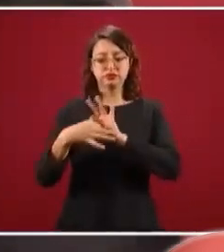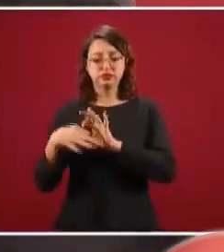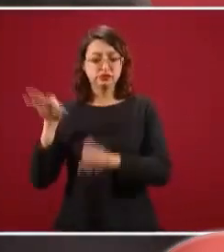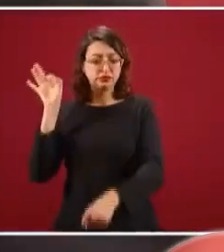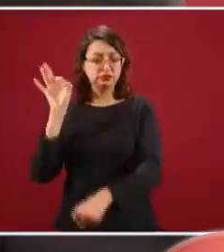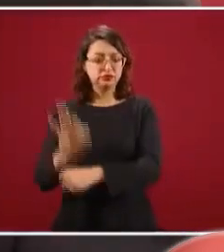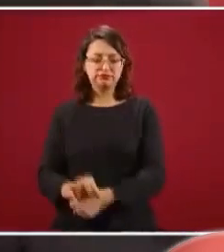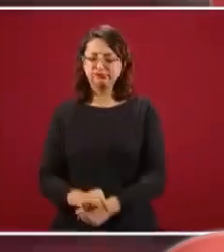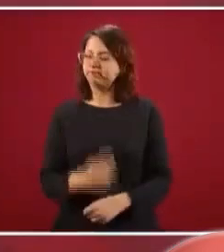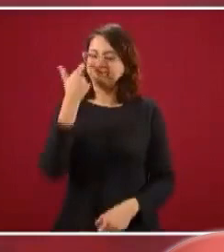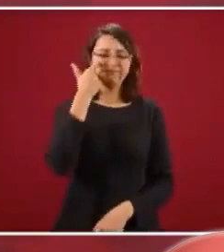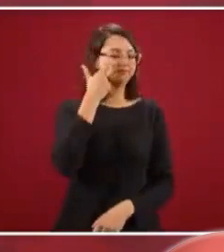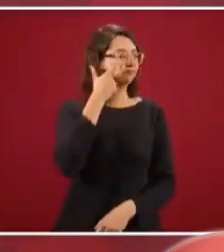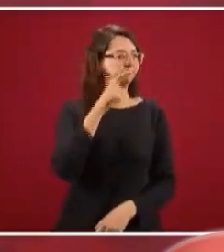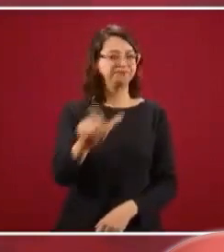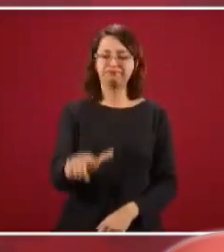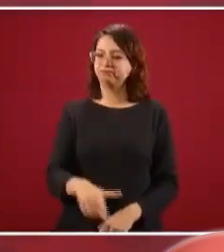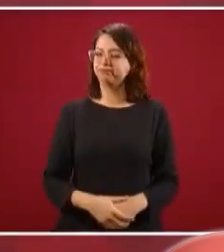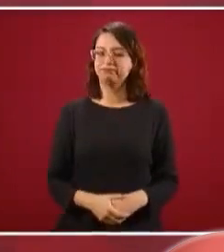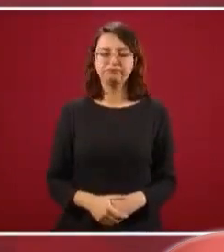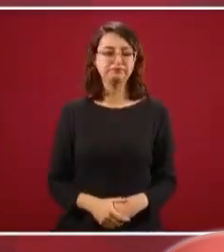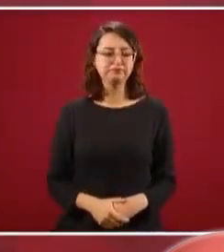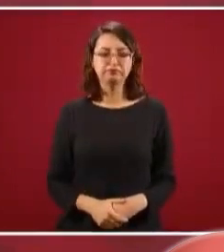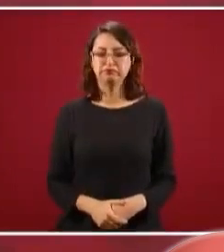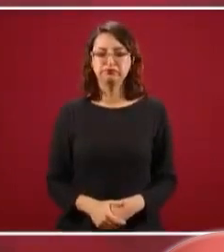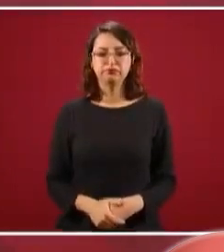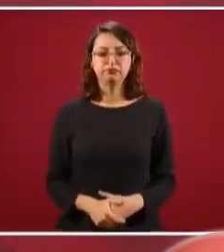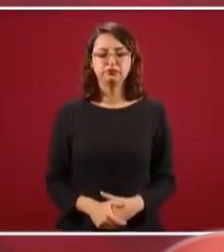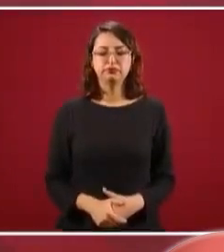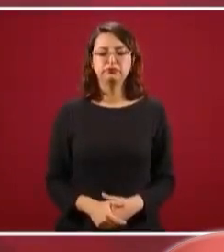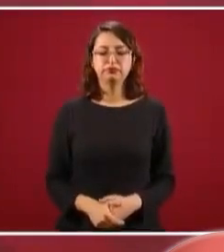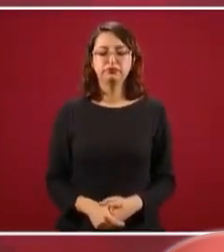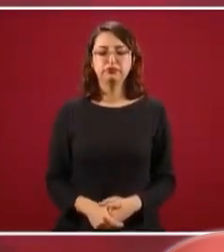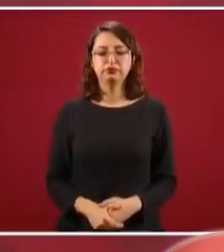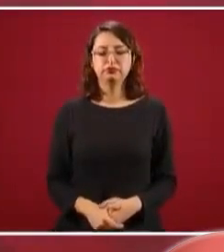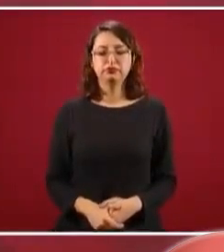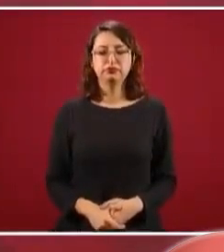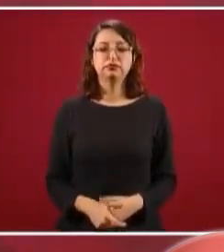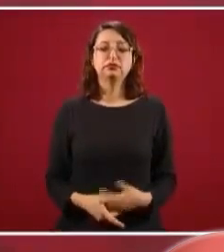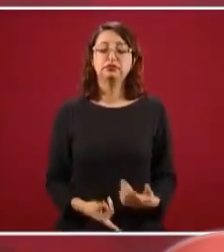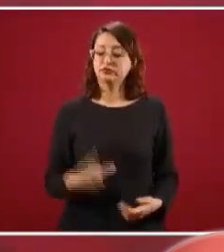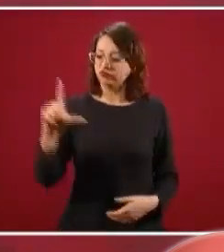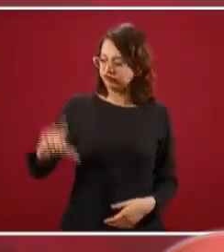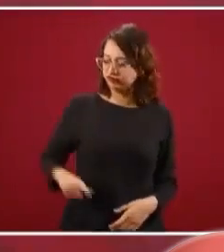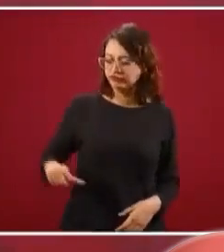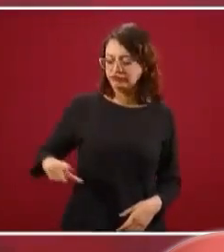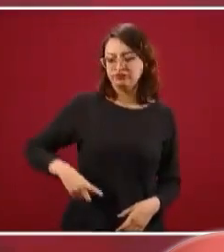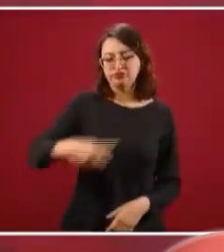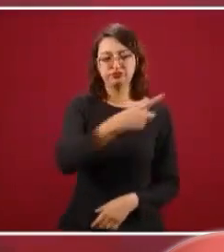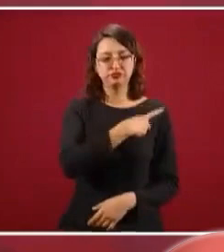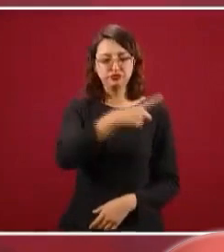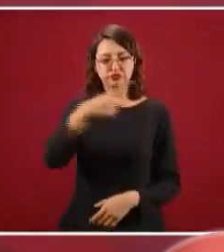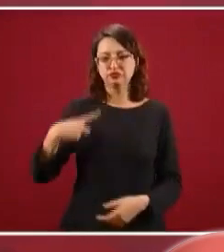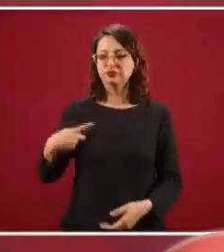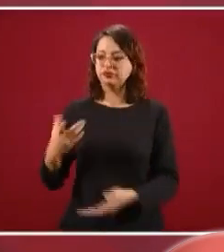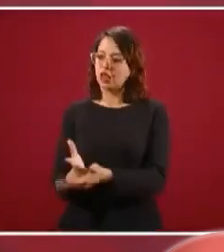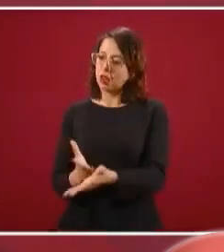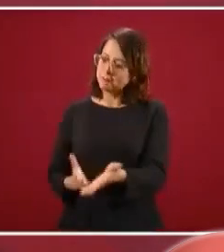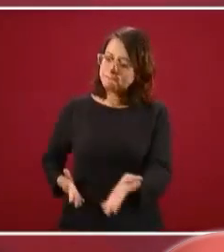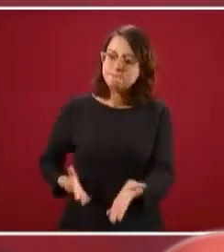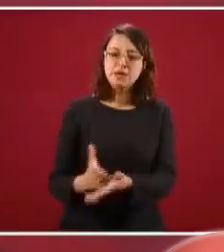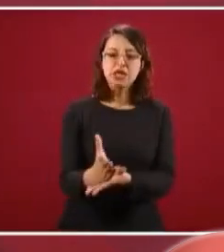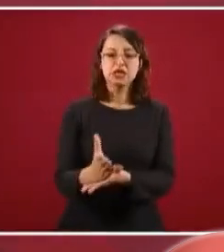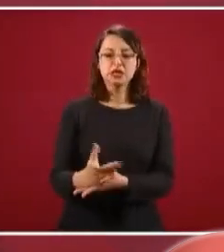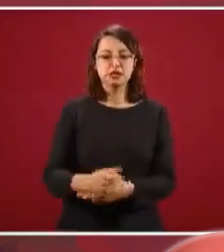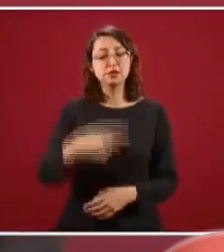Dicen algunos, es que tiene que intervenir el Estado porque de esa manera